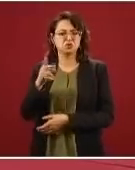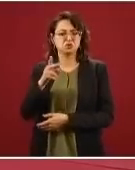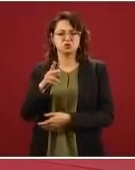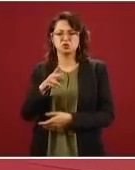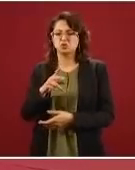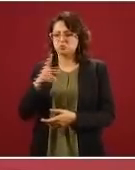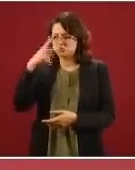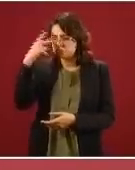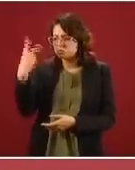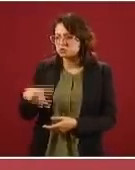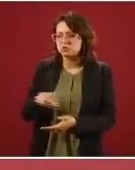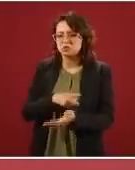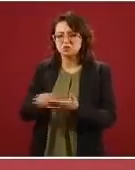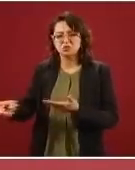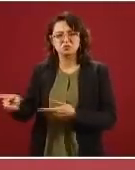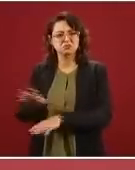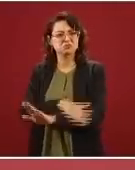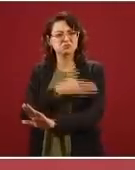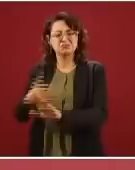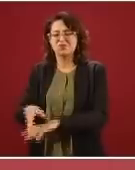de los mexicanos, nunca.